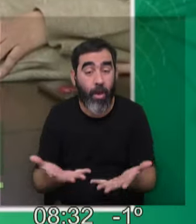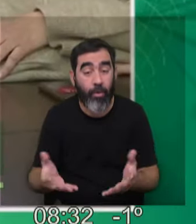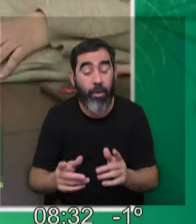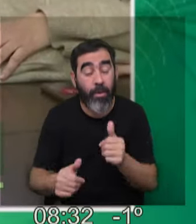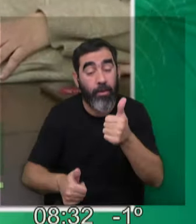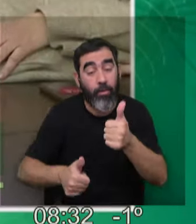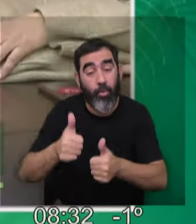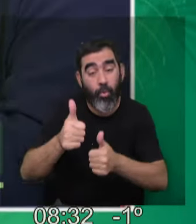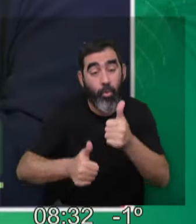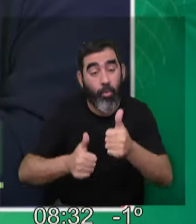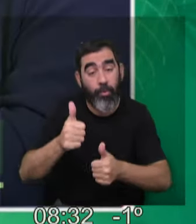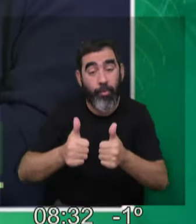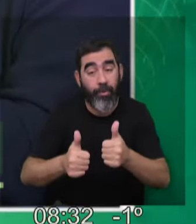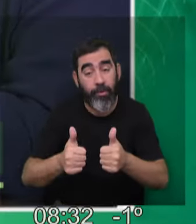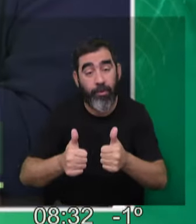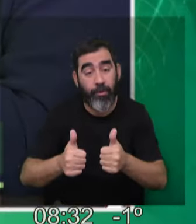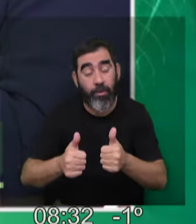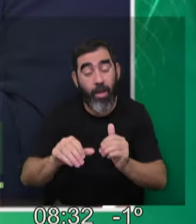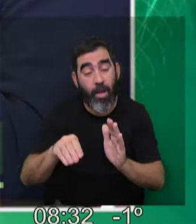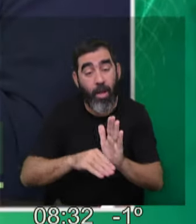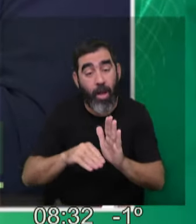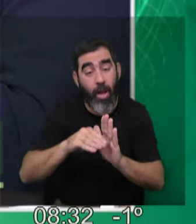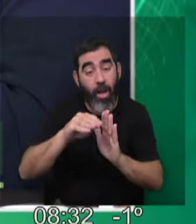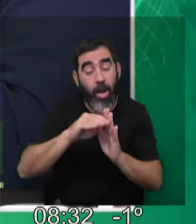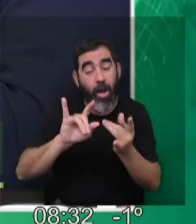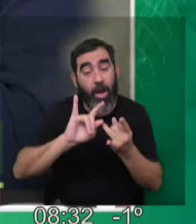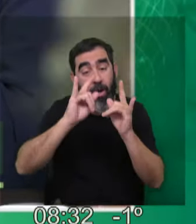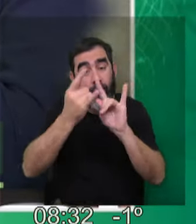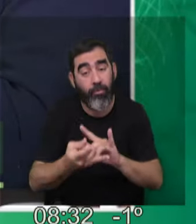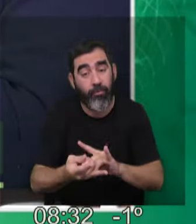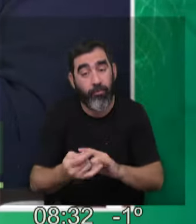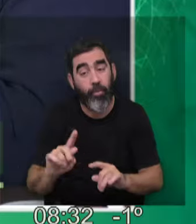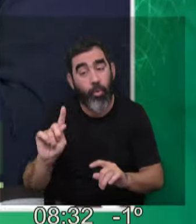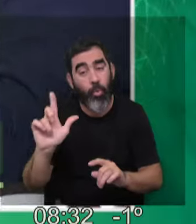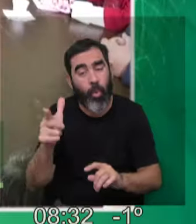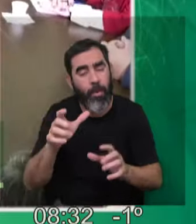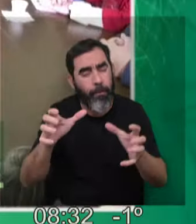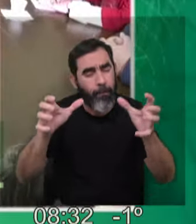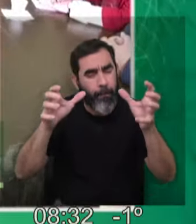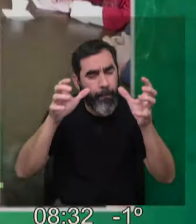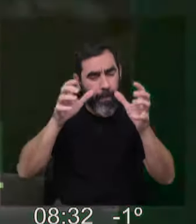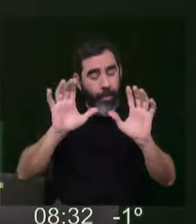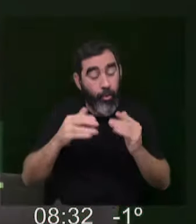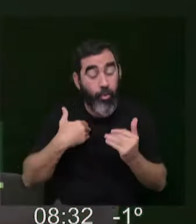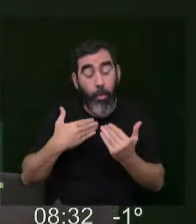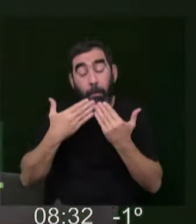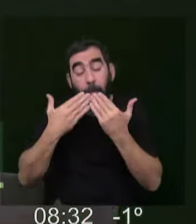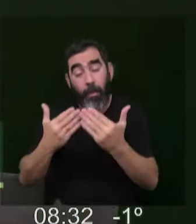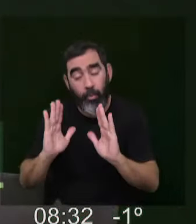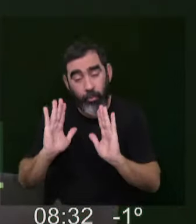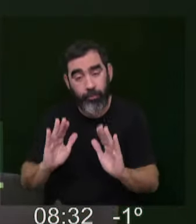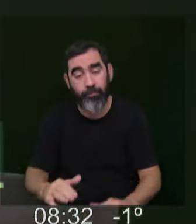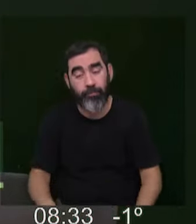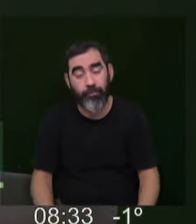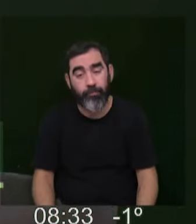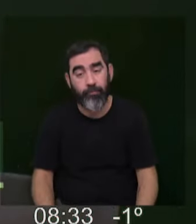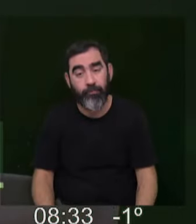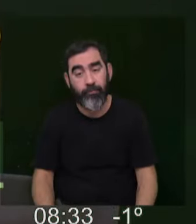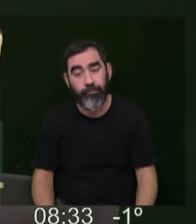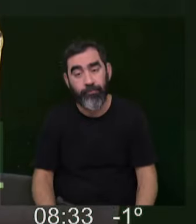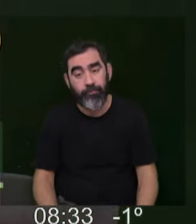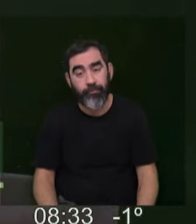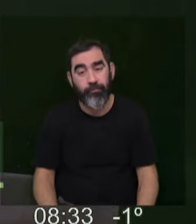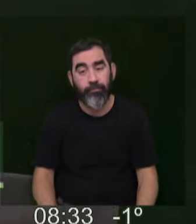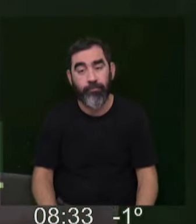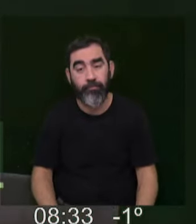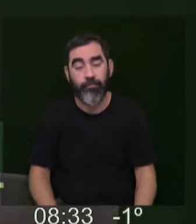también los cargos parlamentarios. ¿No hay riesgo, y le pregunto, porque se lo he preguntado a varios de los, en su momento, precandidatos que